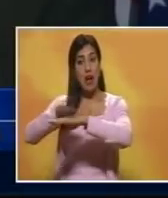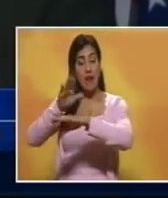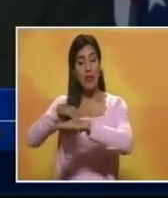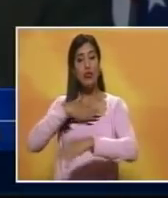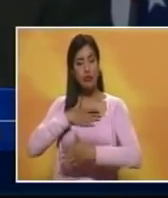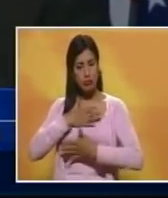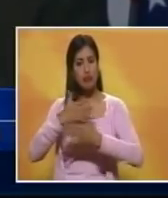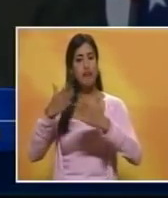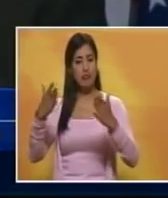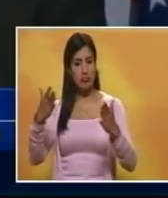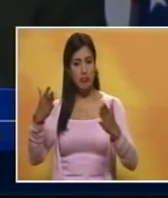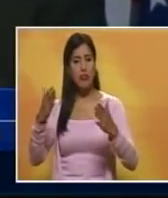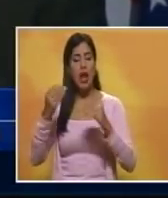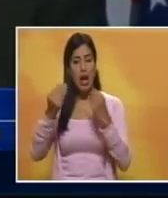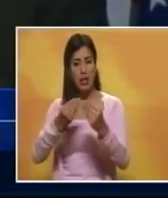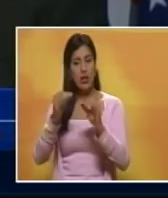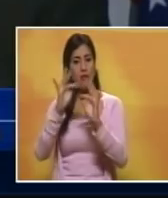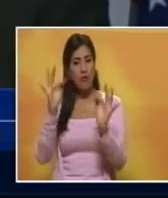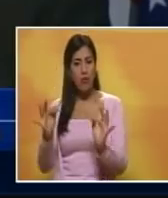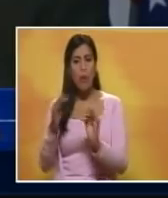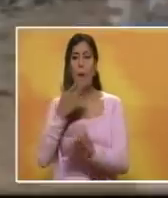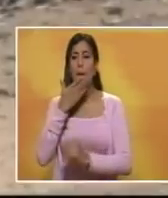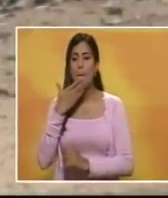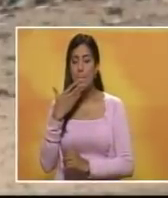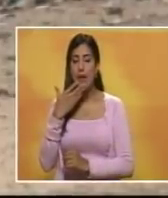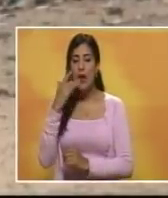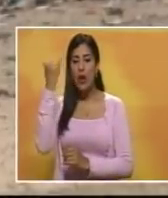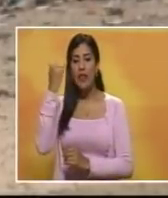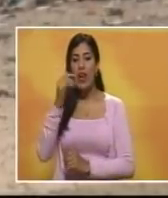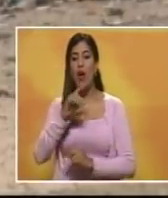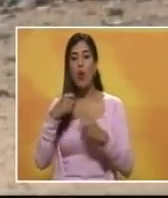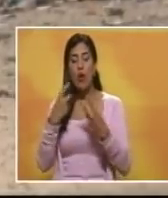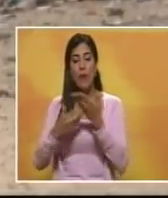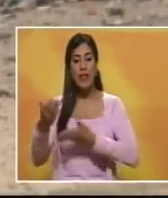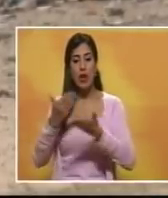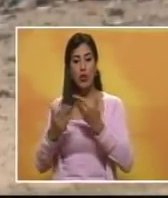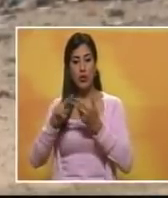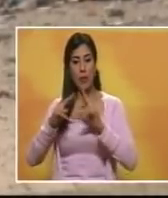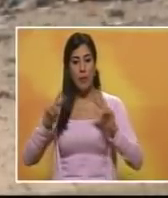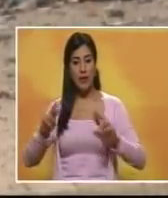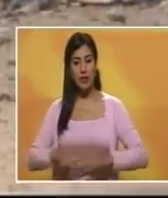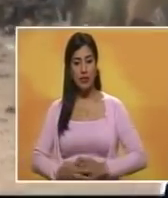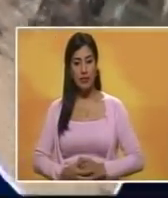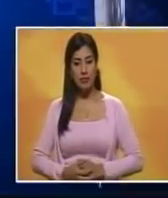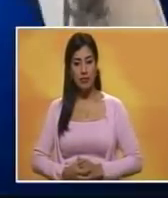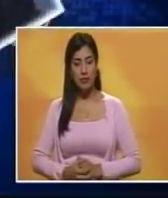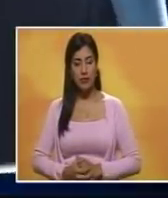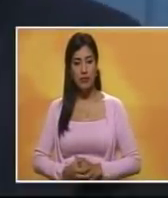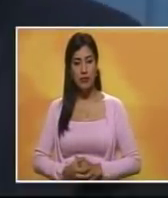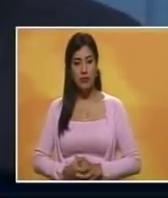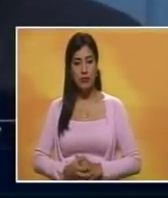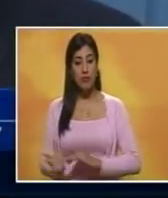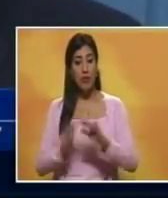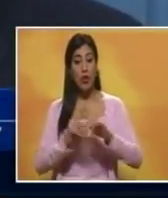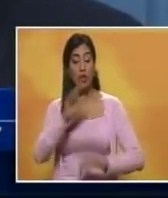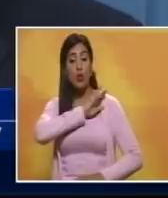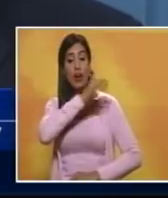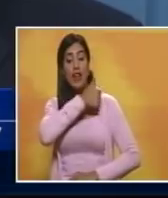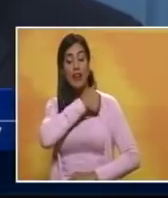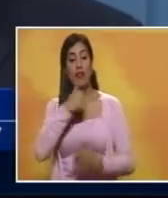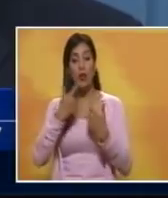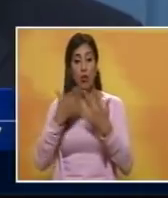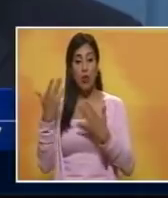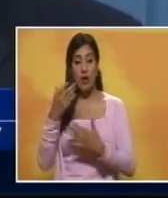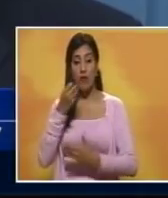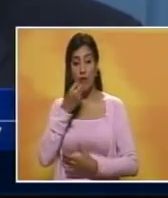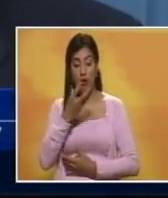su disposición a ser el escenario de hipotéticas negociaciones de paz. El jefe del